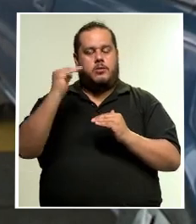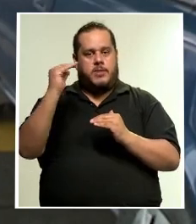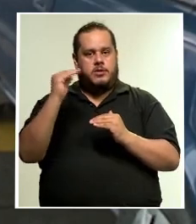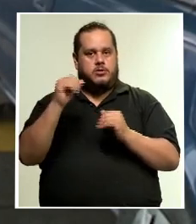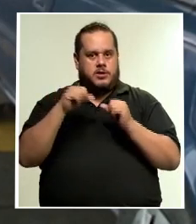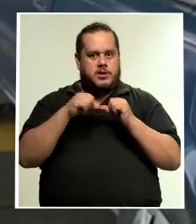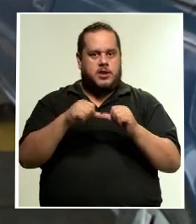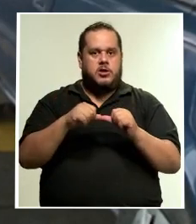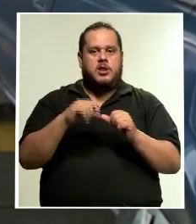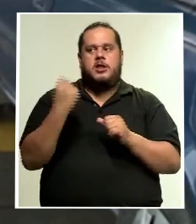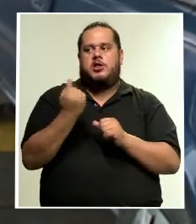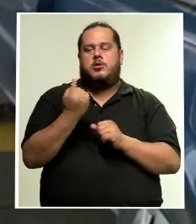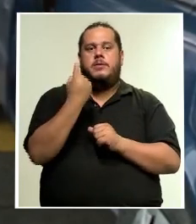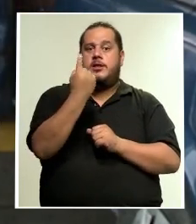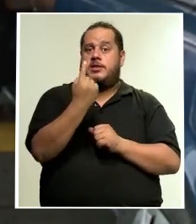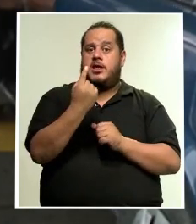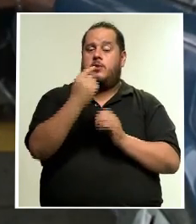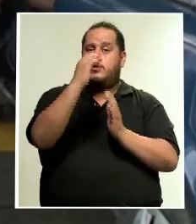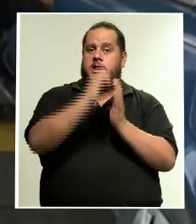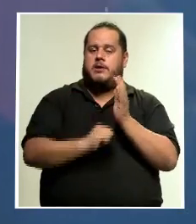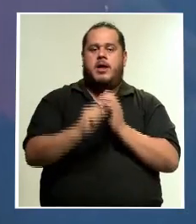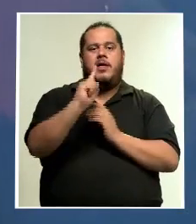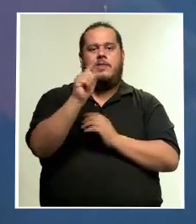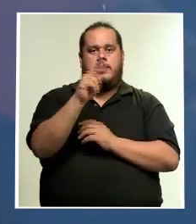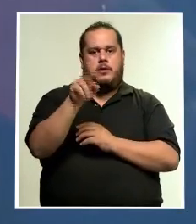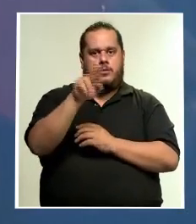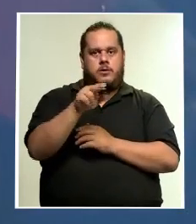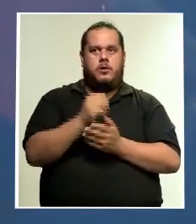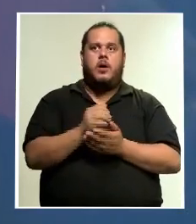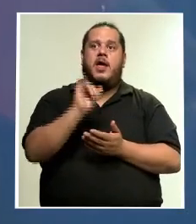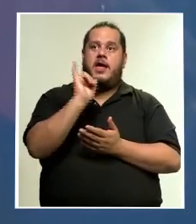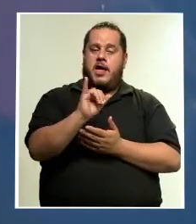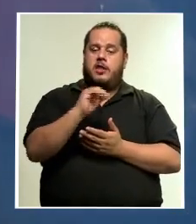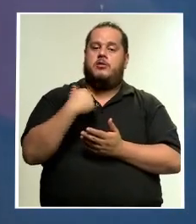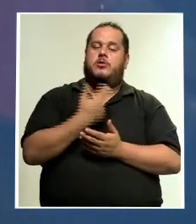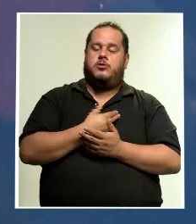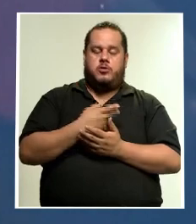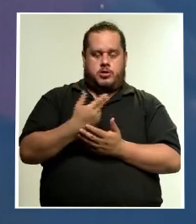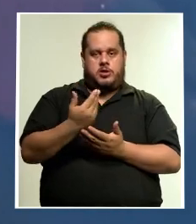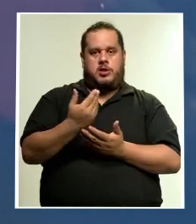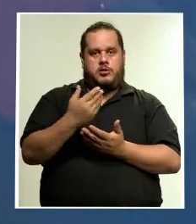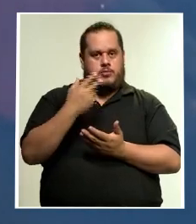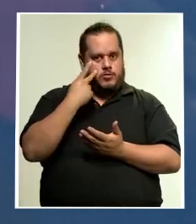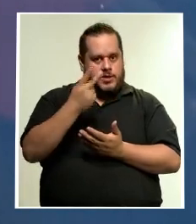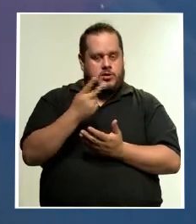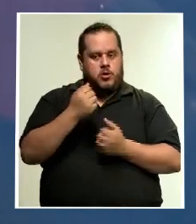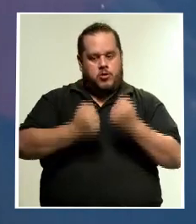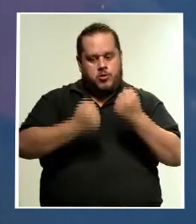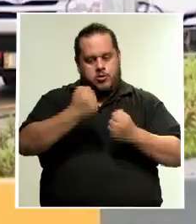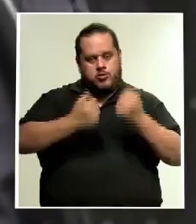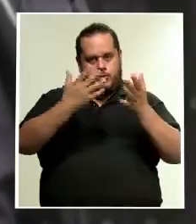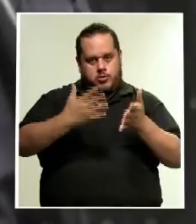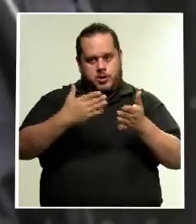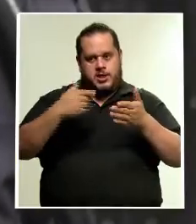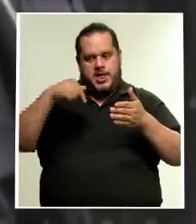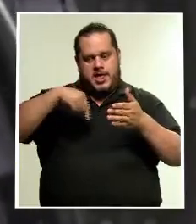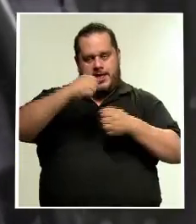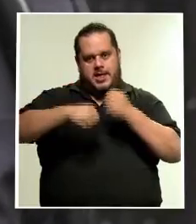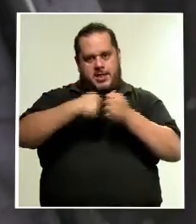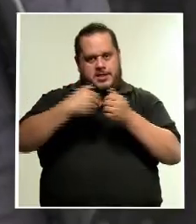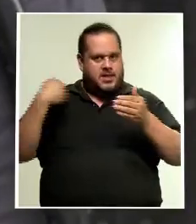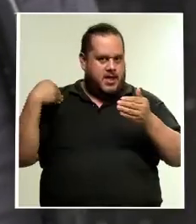y solamente una rebaja de un colón es lo que hemos experimentado los conductores en lo que llevamos de este